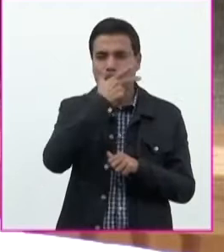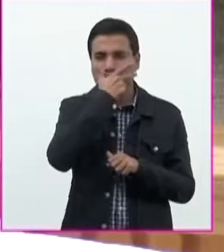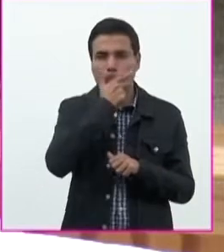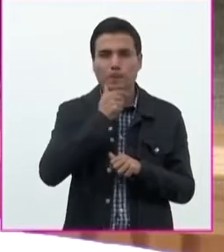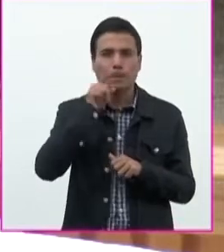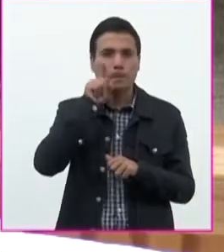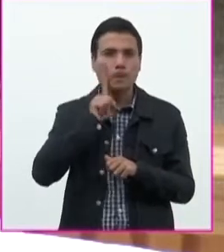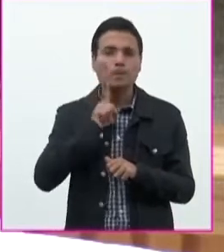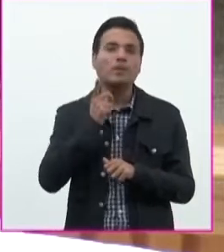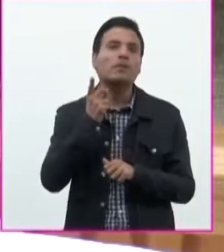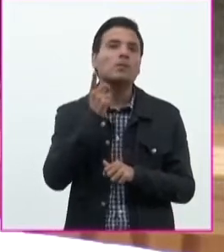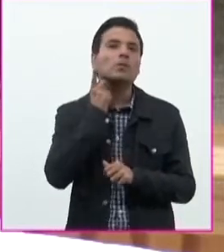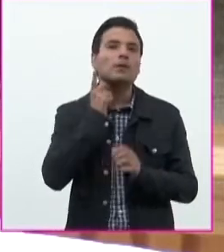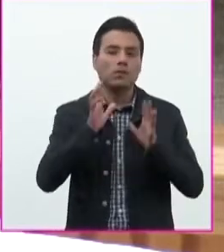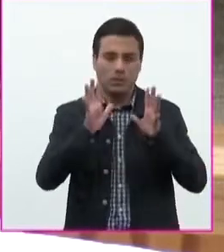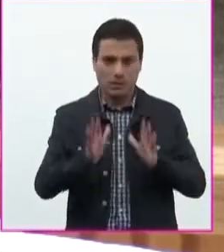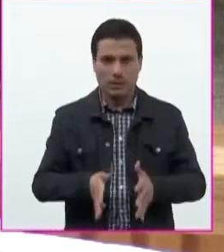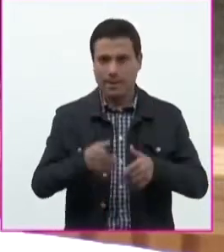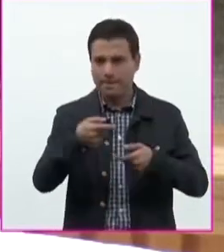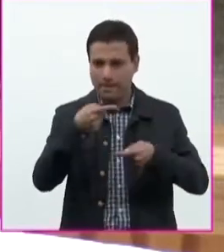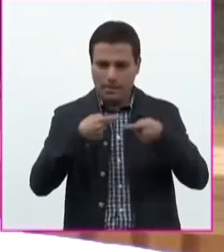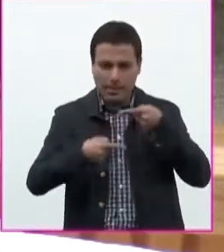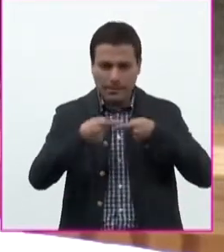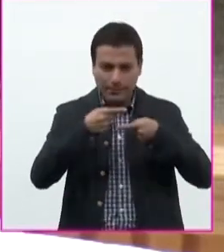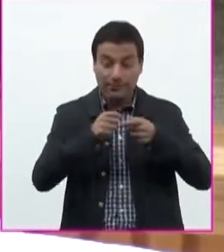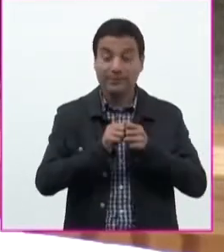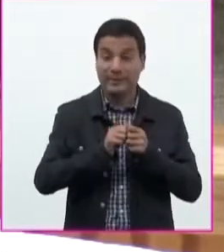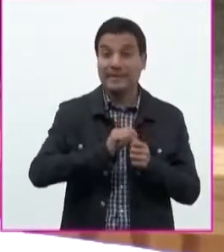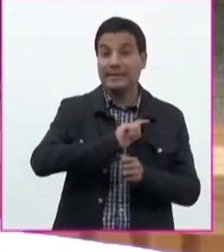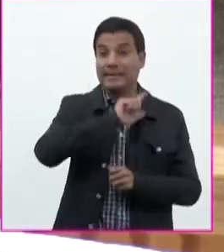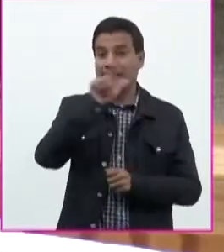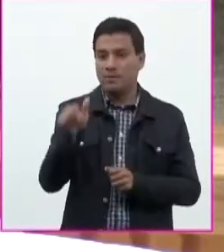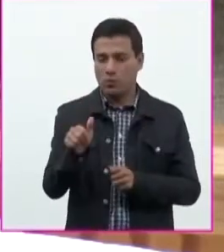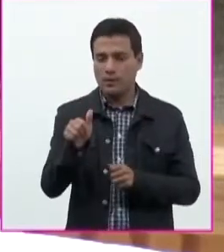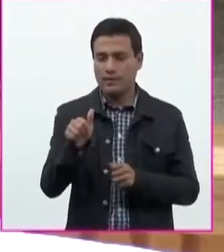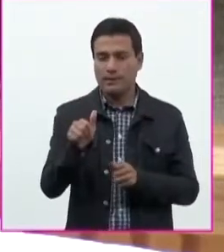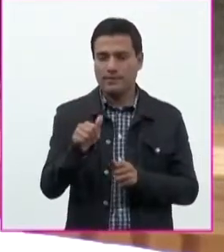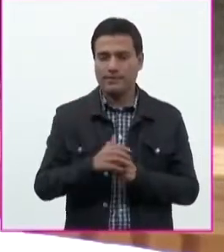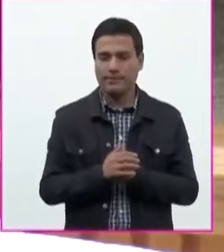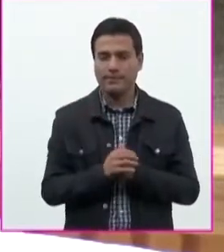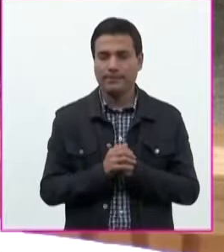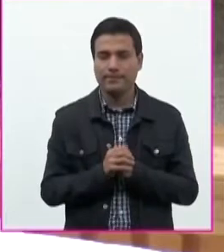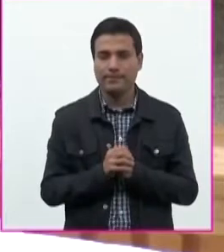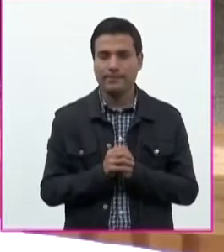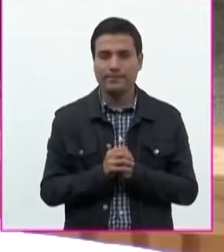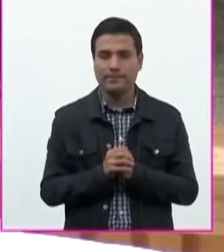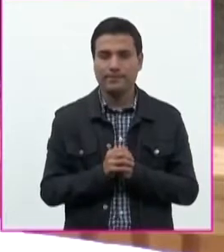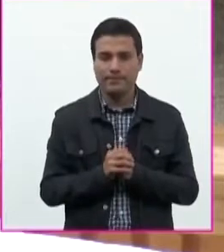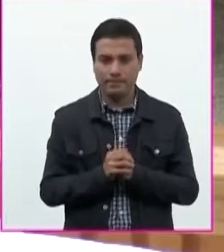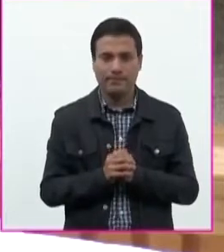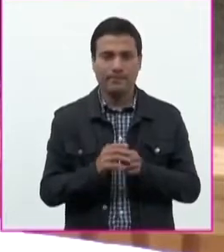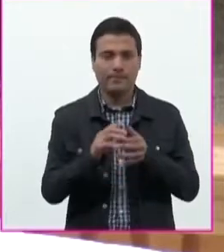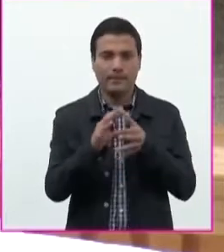diputados y posteriormente atender las una